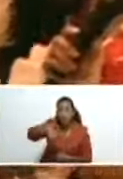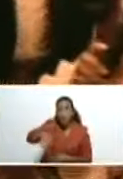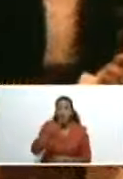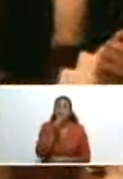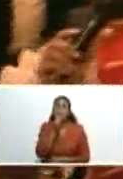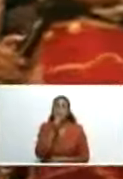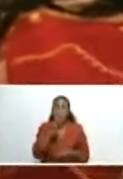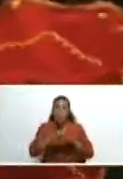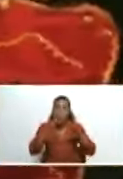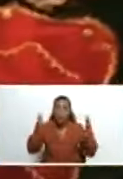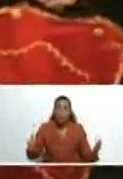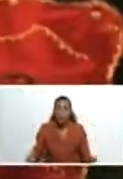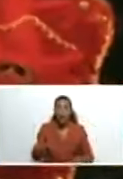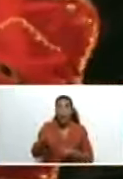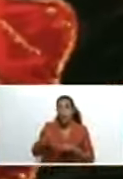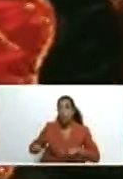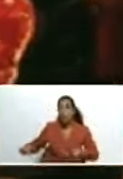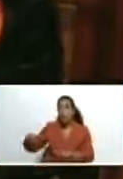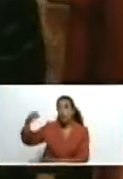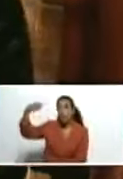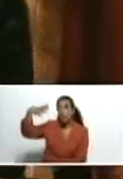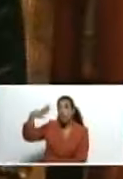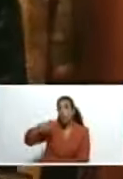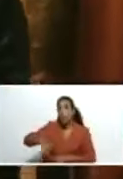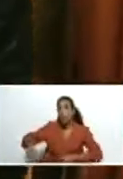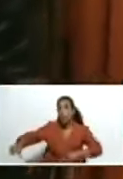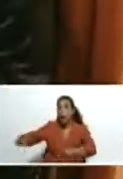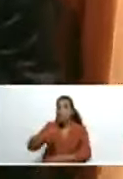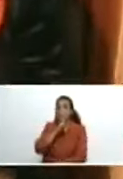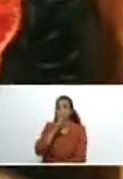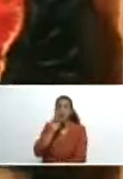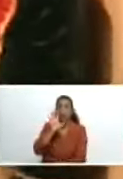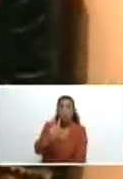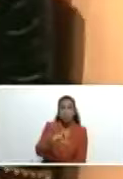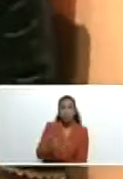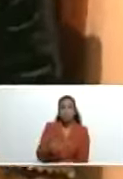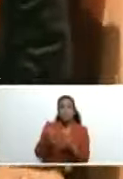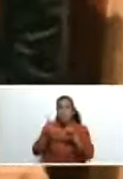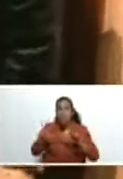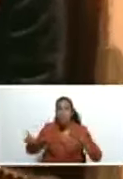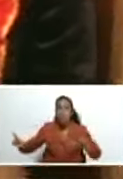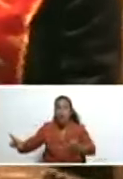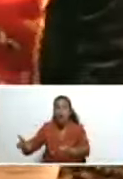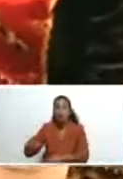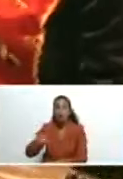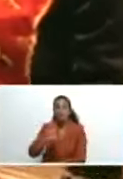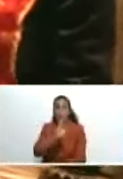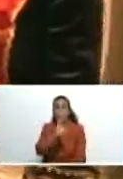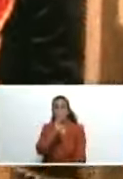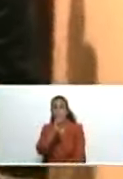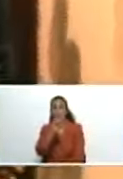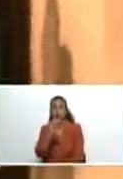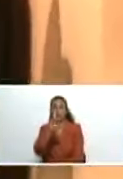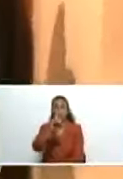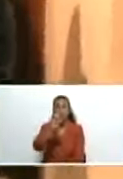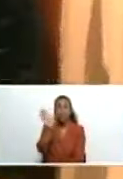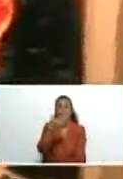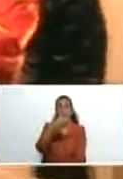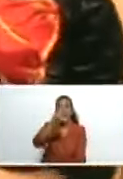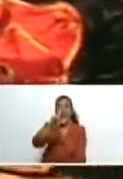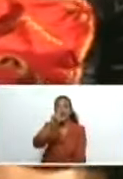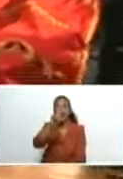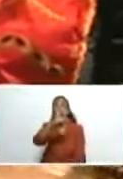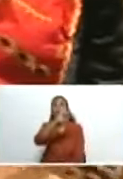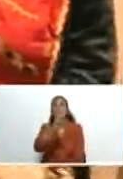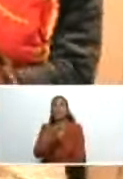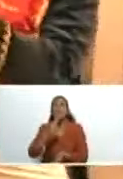acá, va a ver el cuarto de luz. Comedor principal a la izquierda donde está HD y por aquí tenemos el cuarto de luz. ¿Sí? ¿Por qué